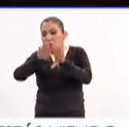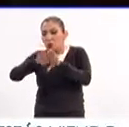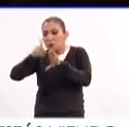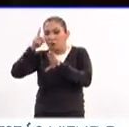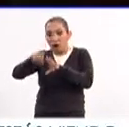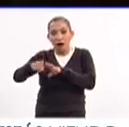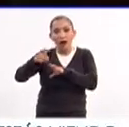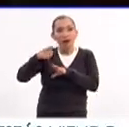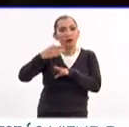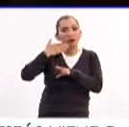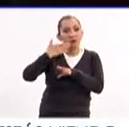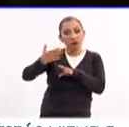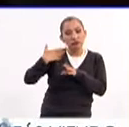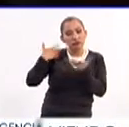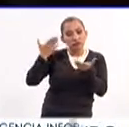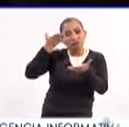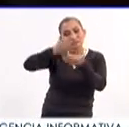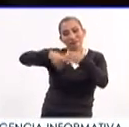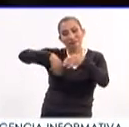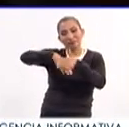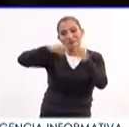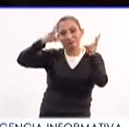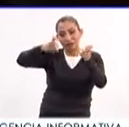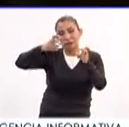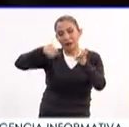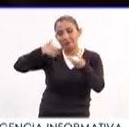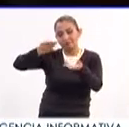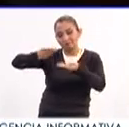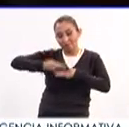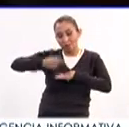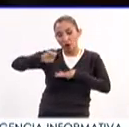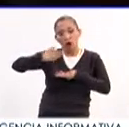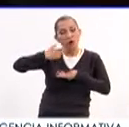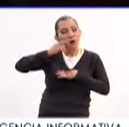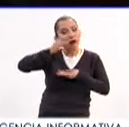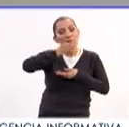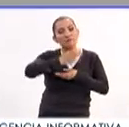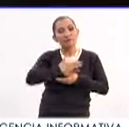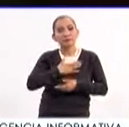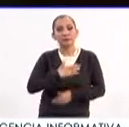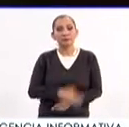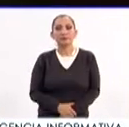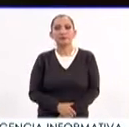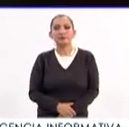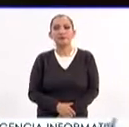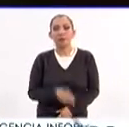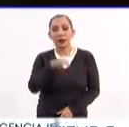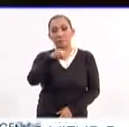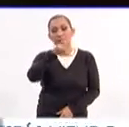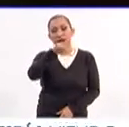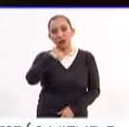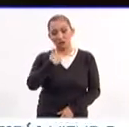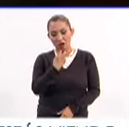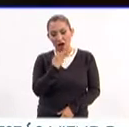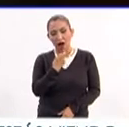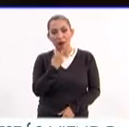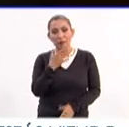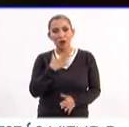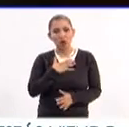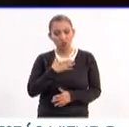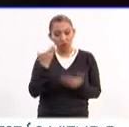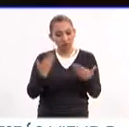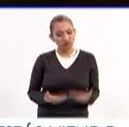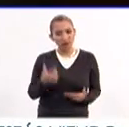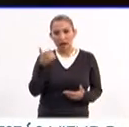tener un buen puerto a los casos que nos llegan o que nos van notificando. Hablo mije, me considero mije,